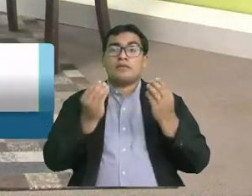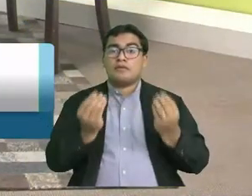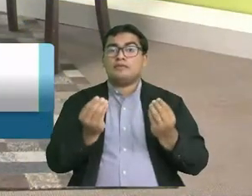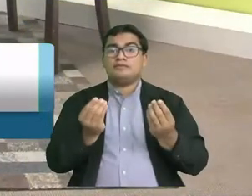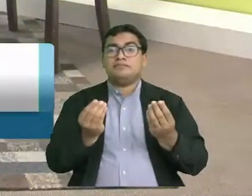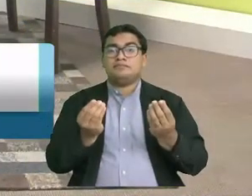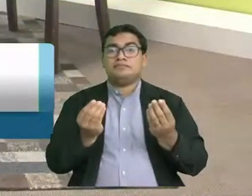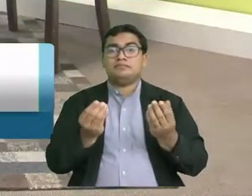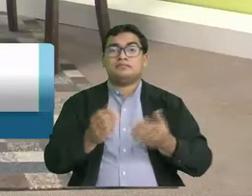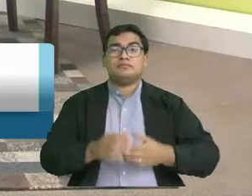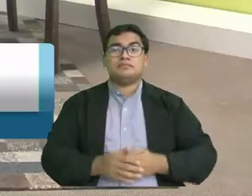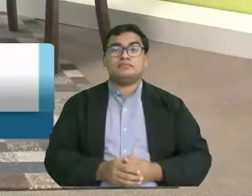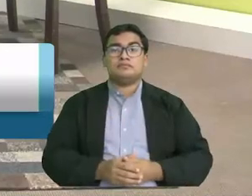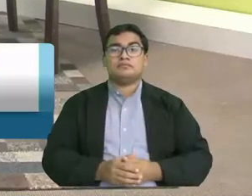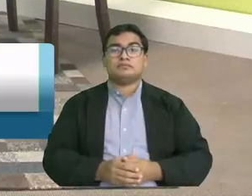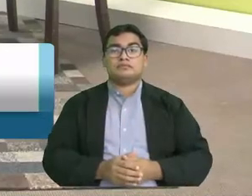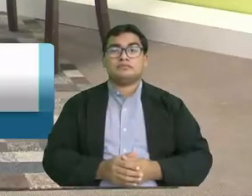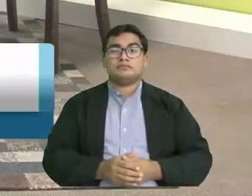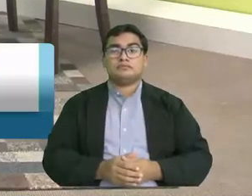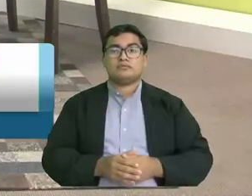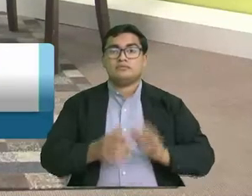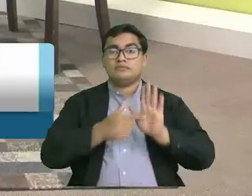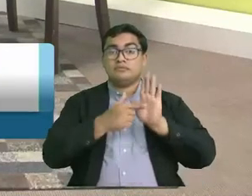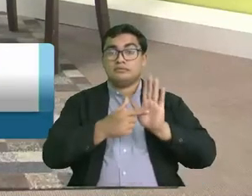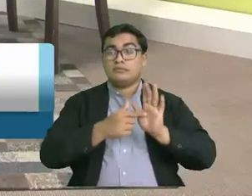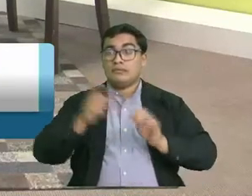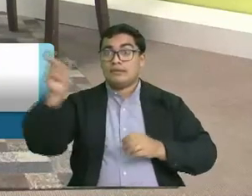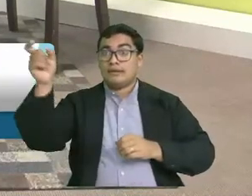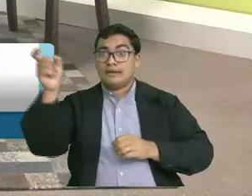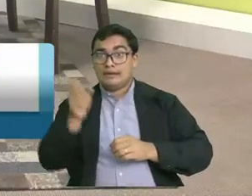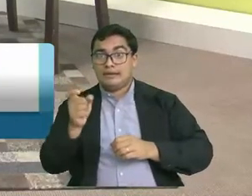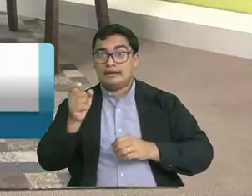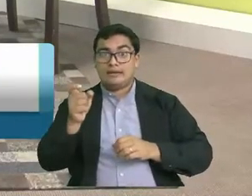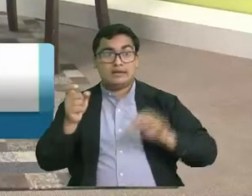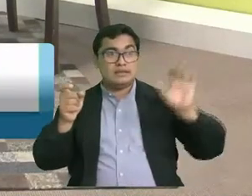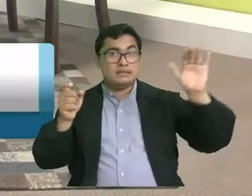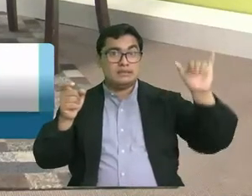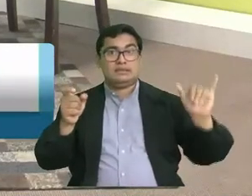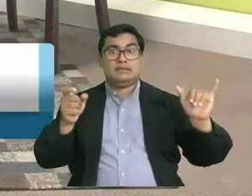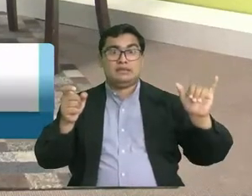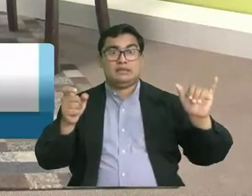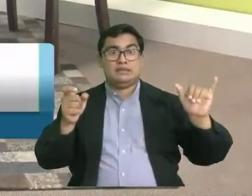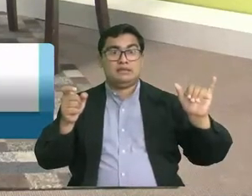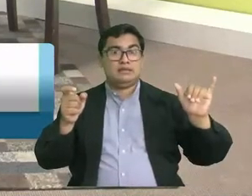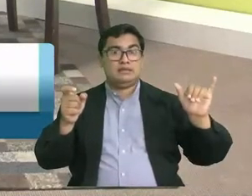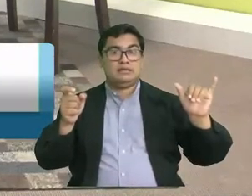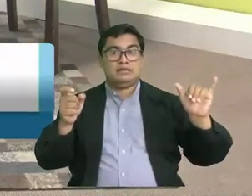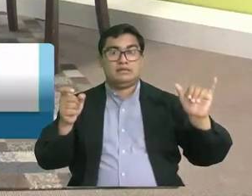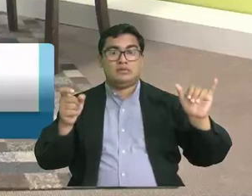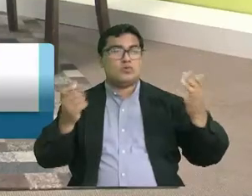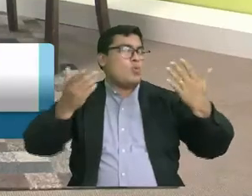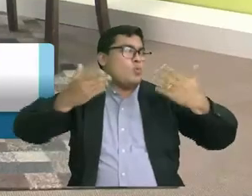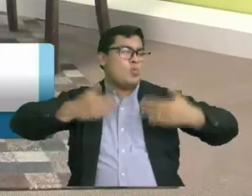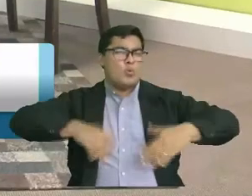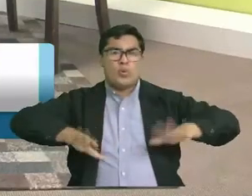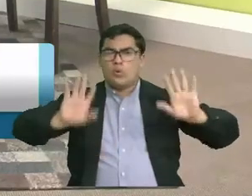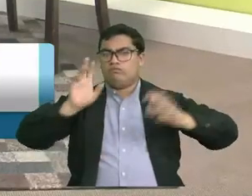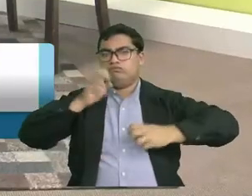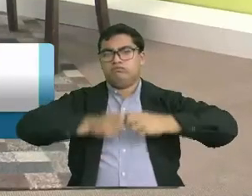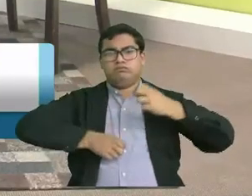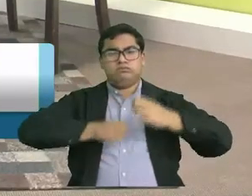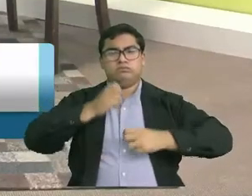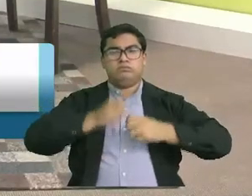que aunque el X y el Y vayan normales, sin ningún problema,